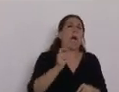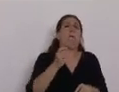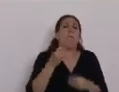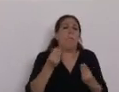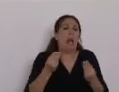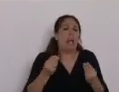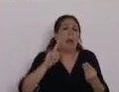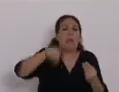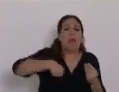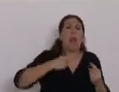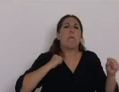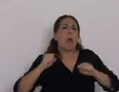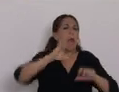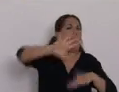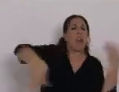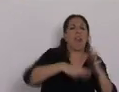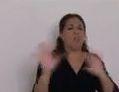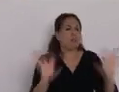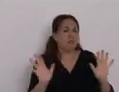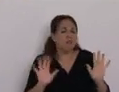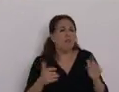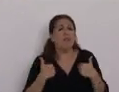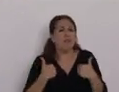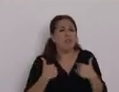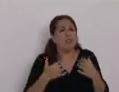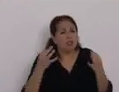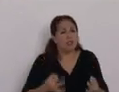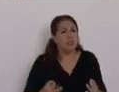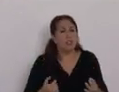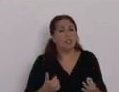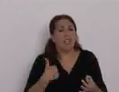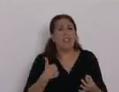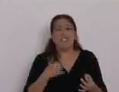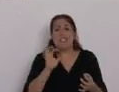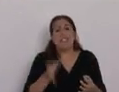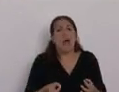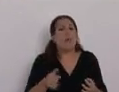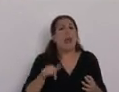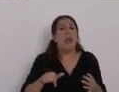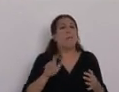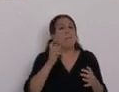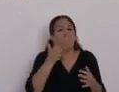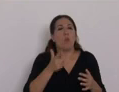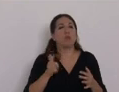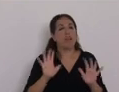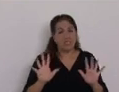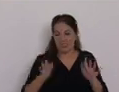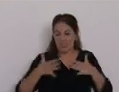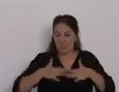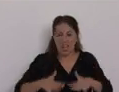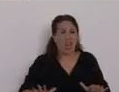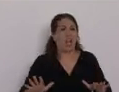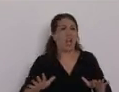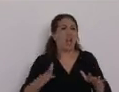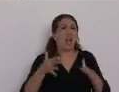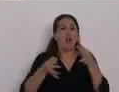concordia maravilloso. He sido senador en otras oportunidades y la verdad que costaba tener este clima de armonía manifiesta, como todavía no conozco a muchos colegas de